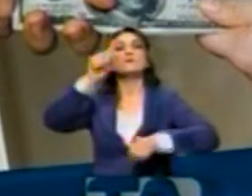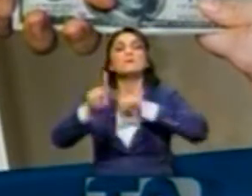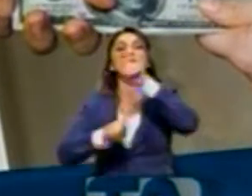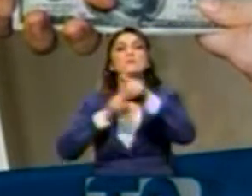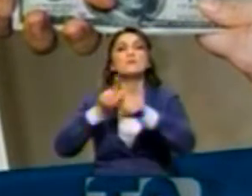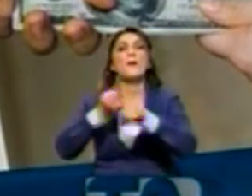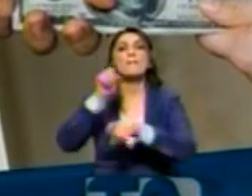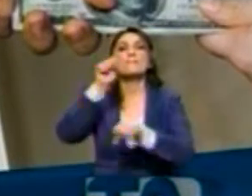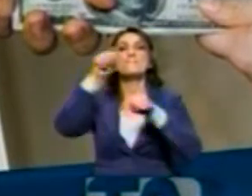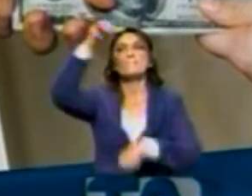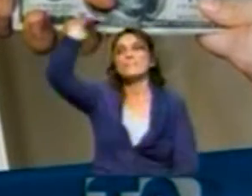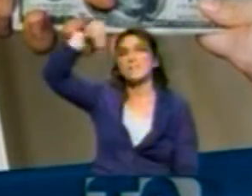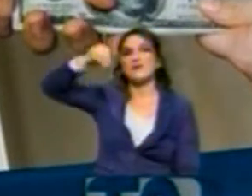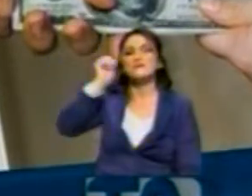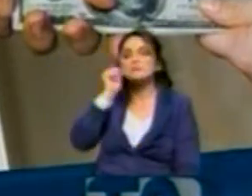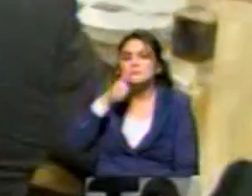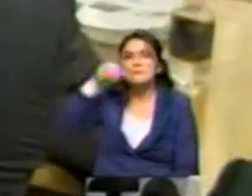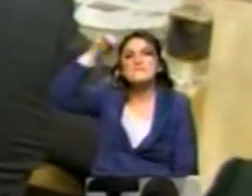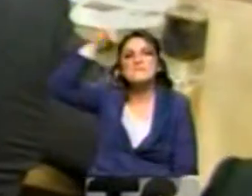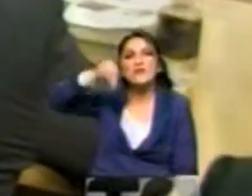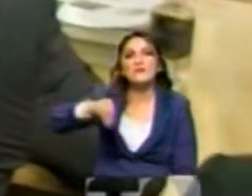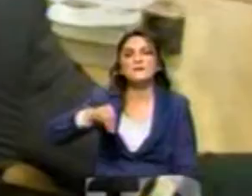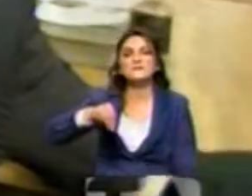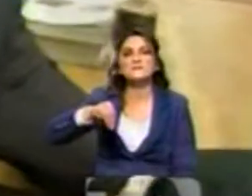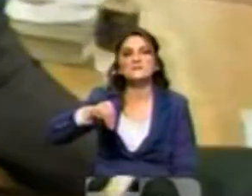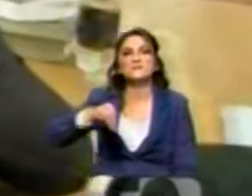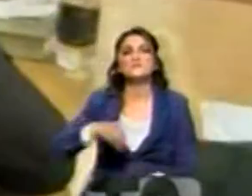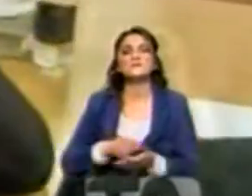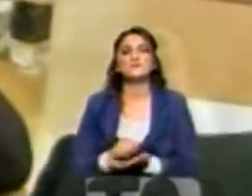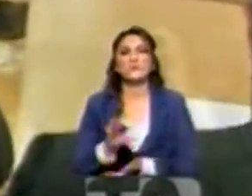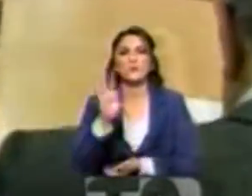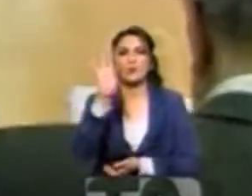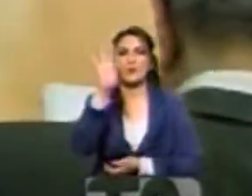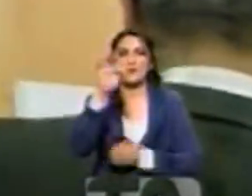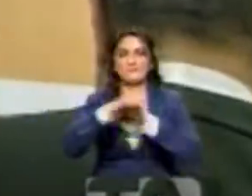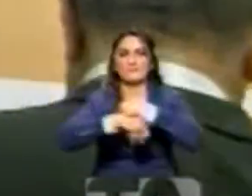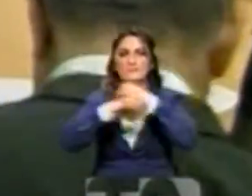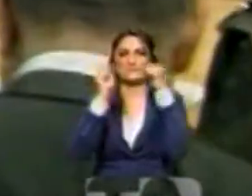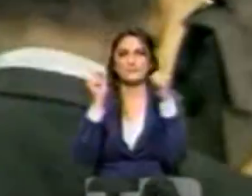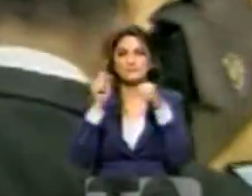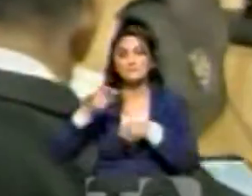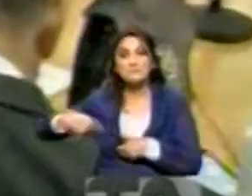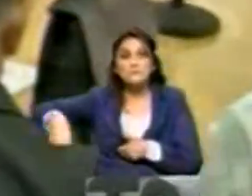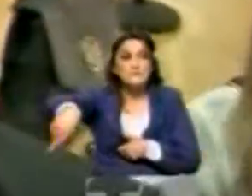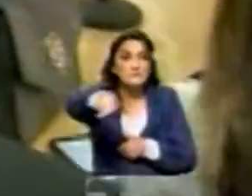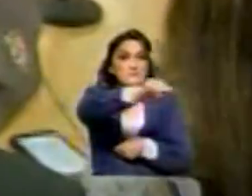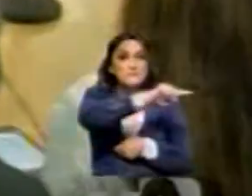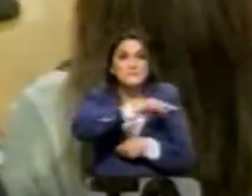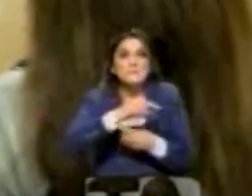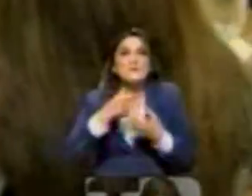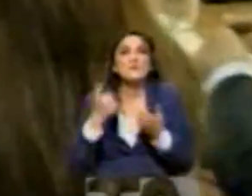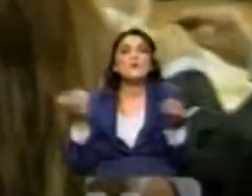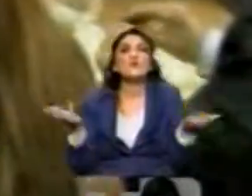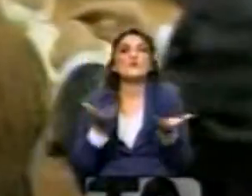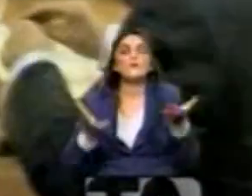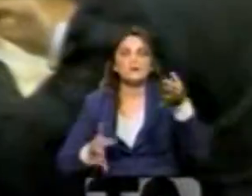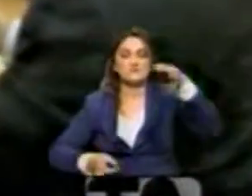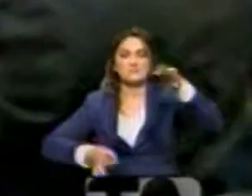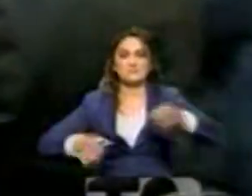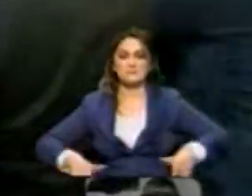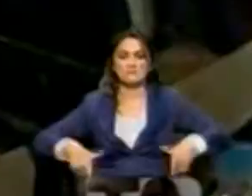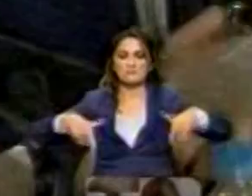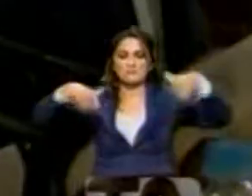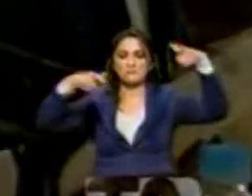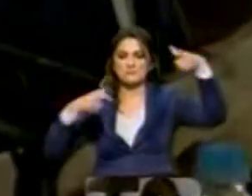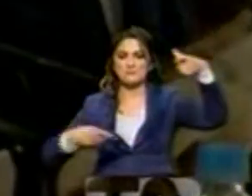horas. Todas estas diligencias se desarrollarán con la presencia de las partes procesales en el octavo piso de la Corte Nacional de